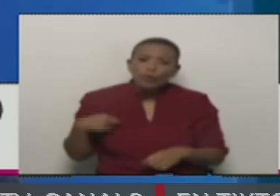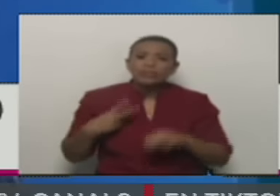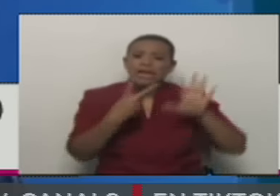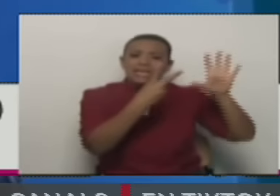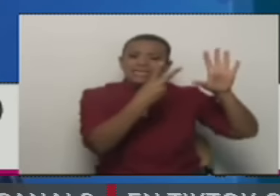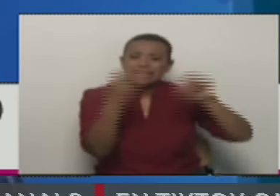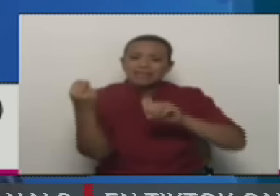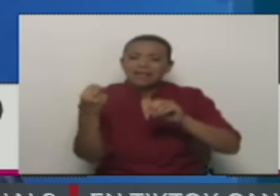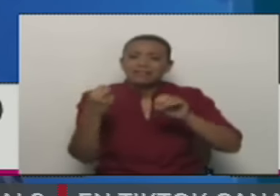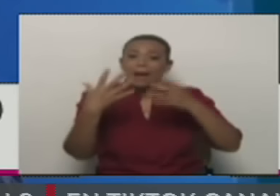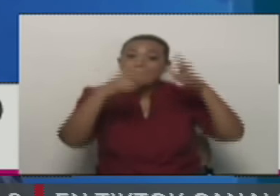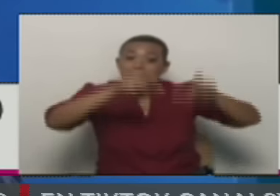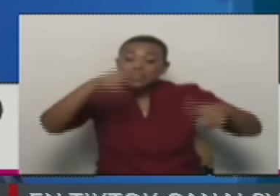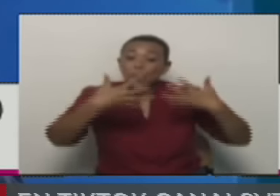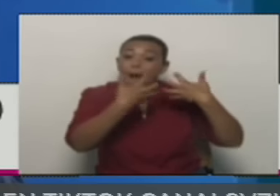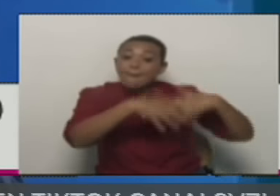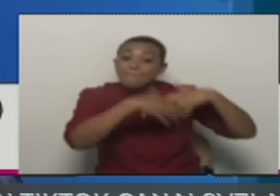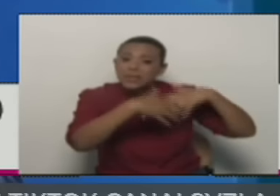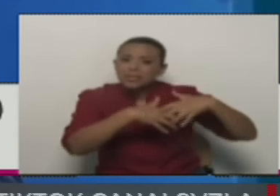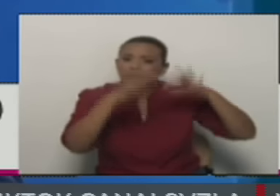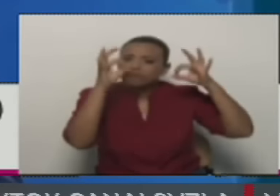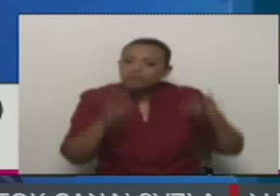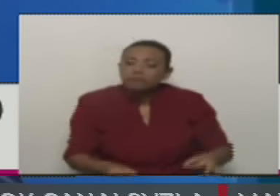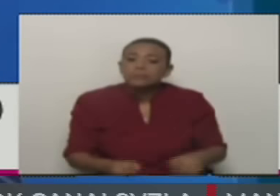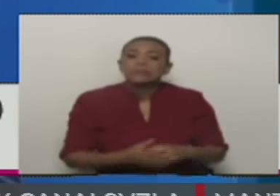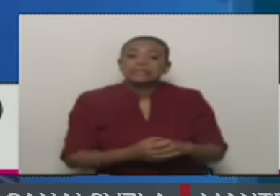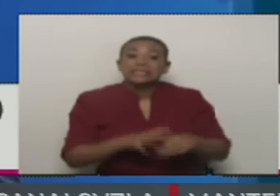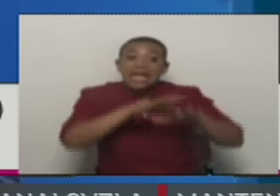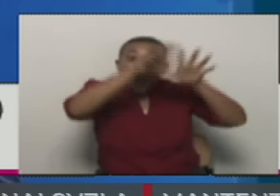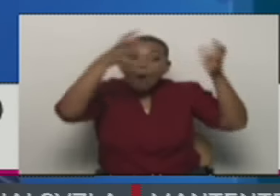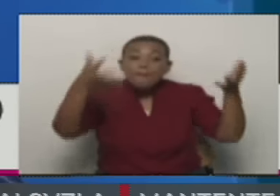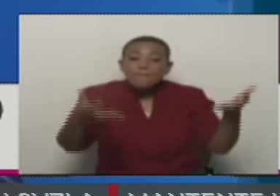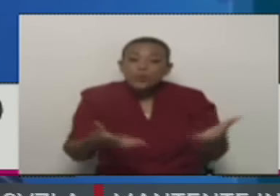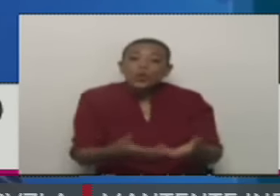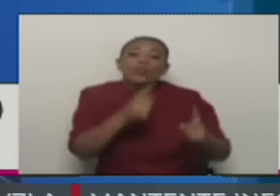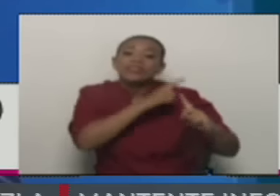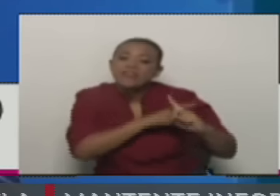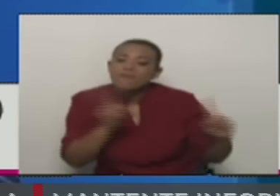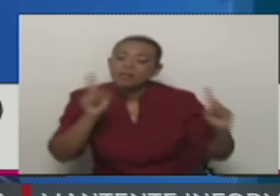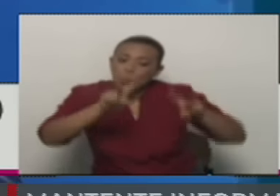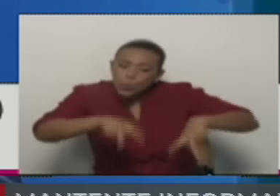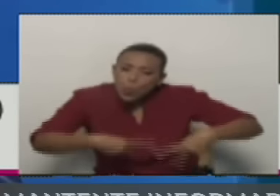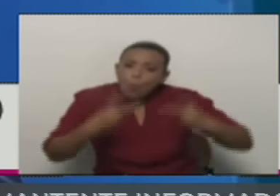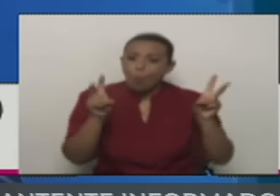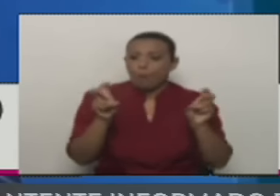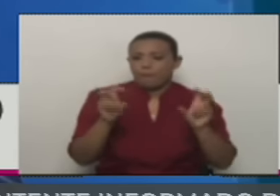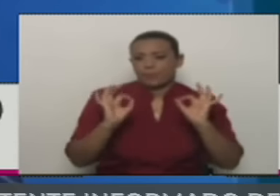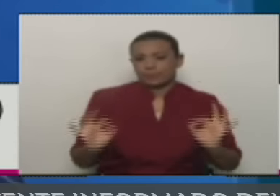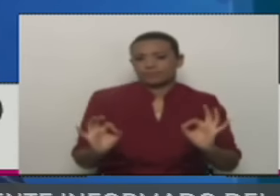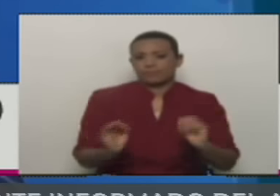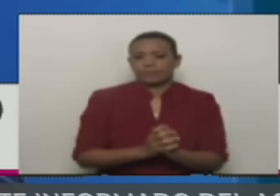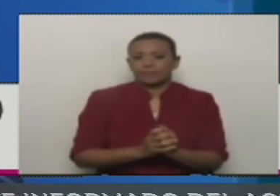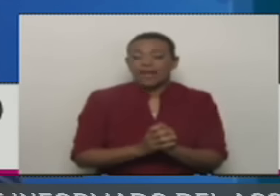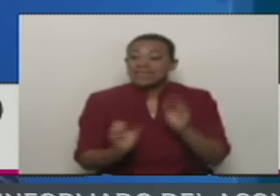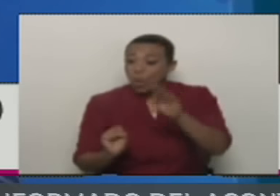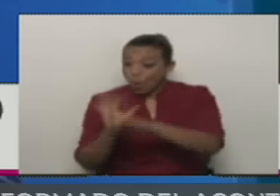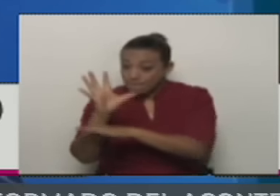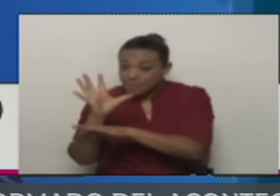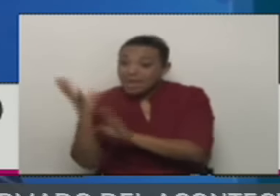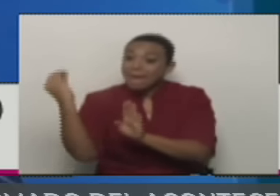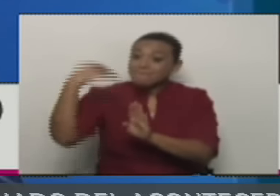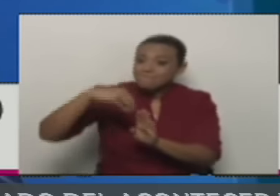70 inversionistas del mundo alternativo, del mundo nuevo, de los BRICS y más